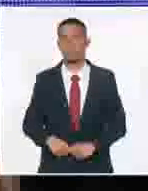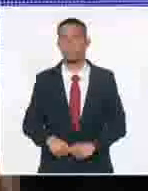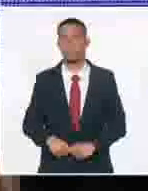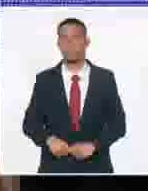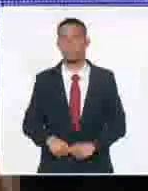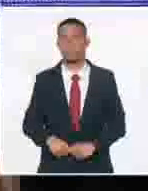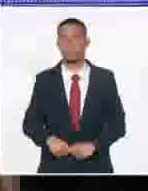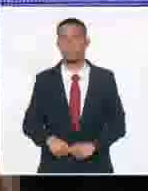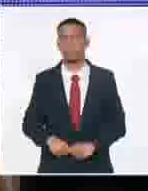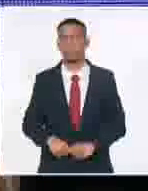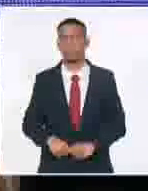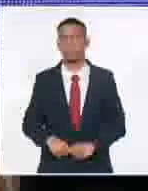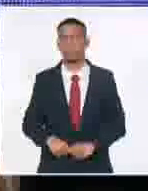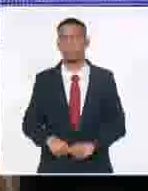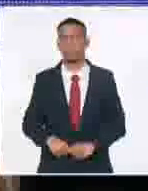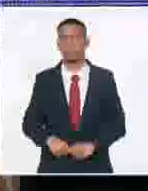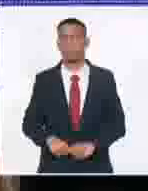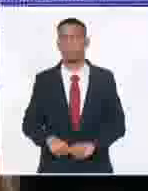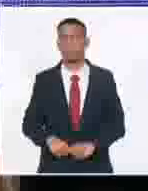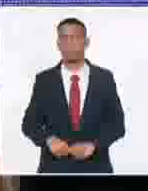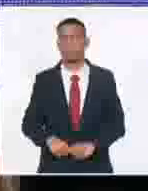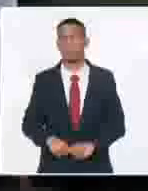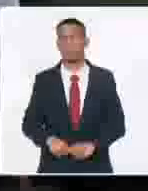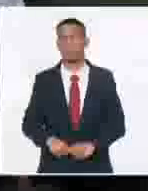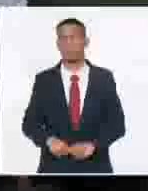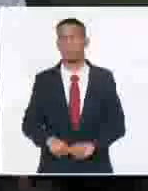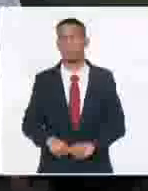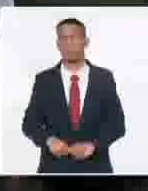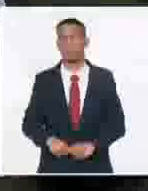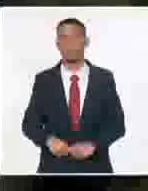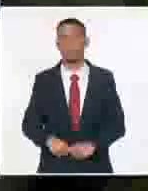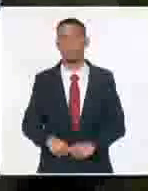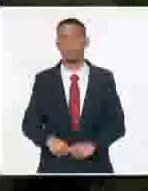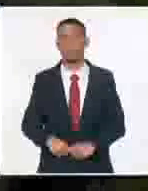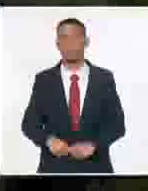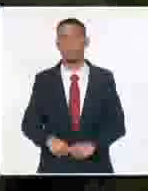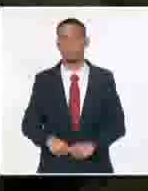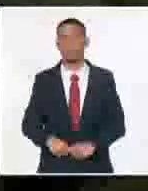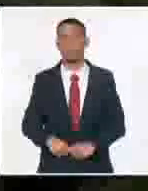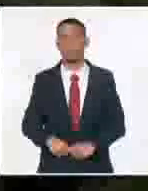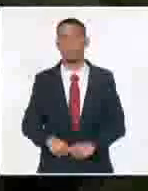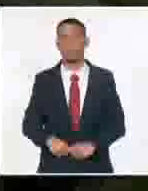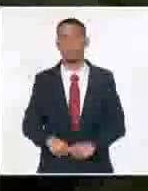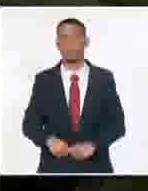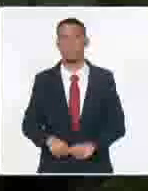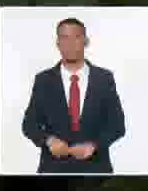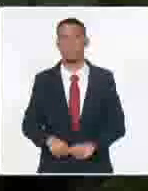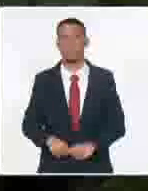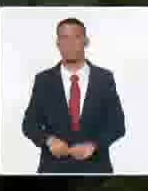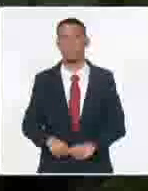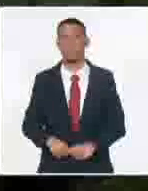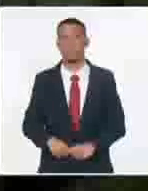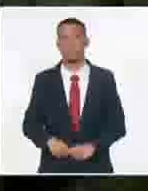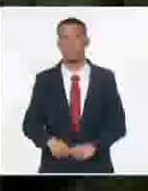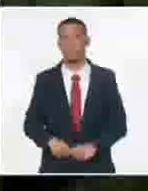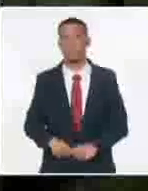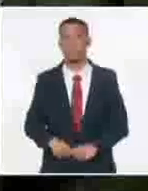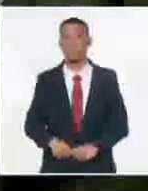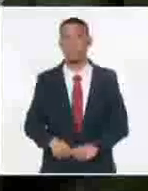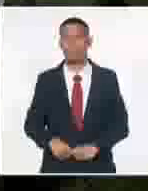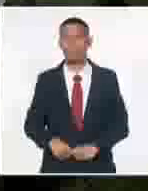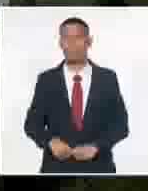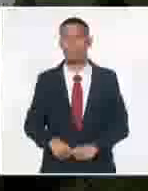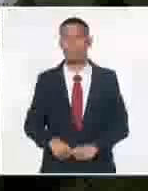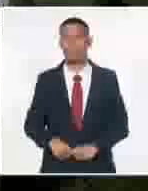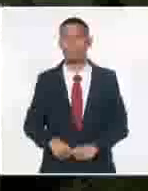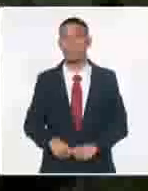la historia. Bien, voy a recoger una última pregunta. Reconozco a la corresponsal de Granma, ¿no?